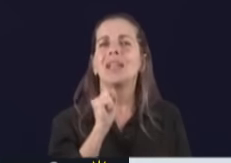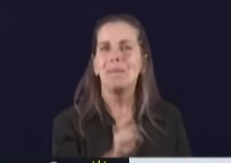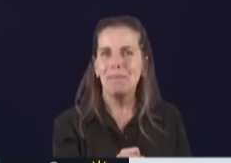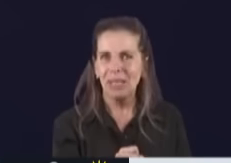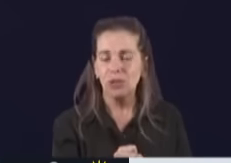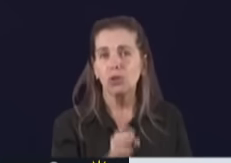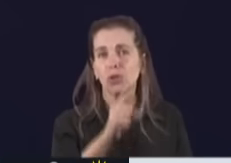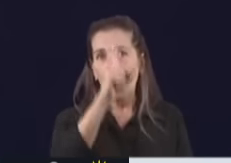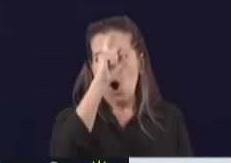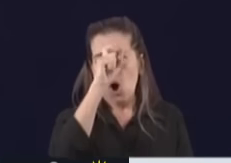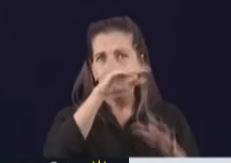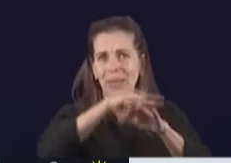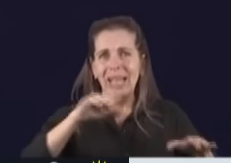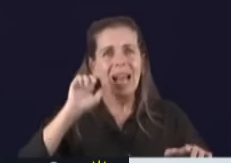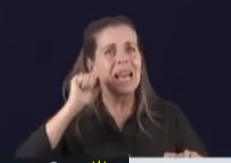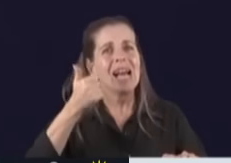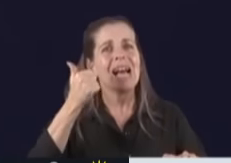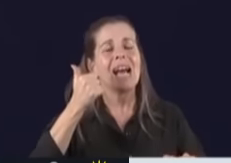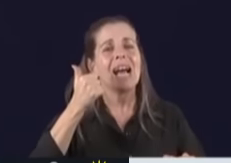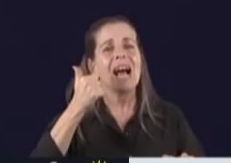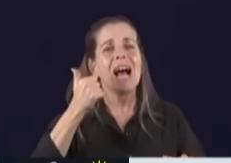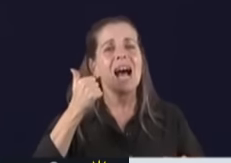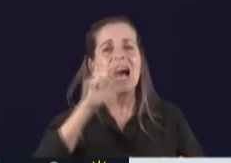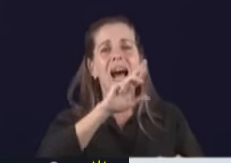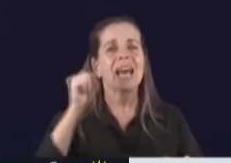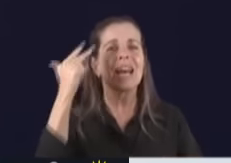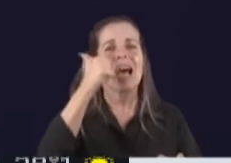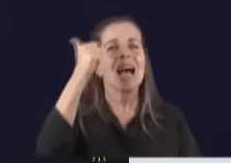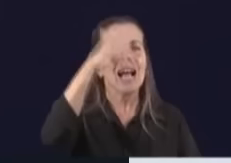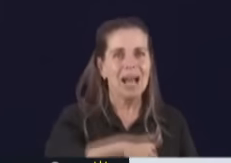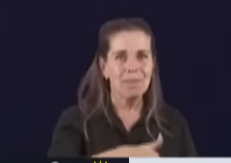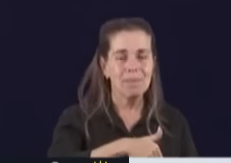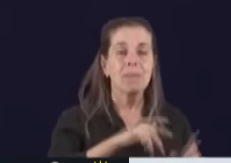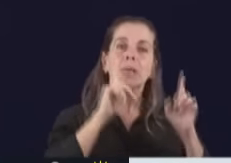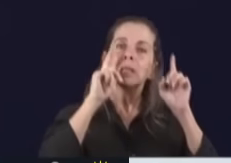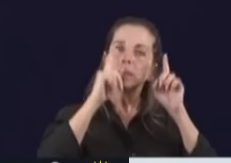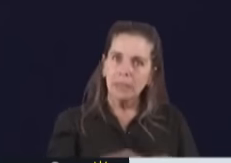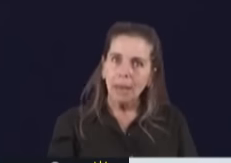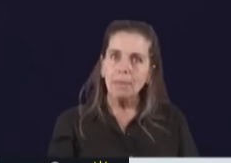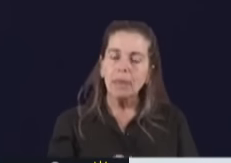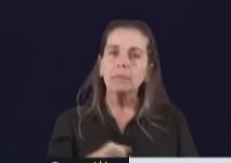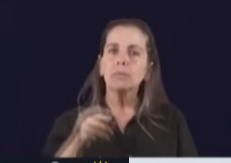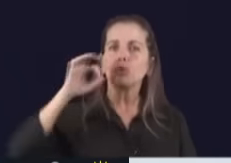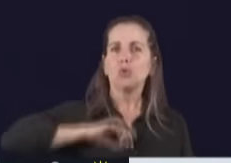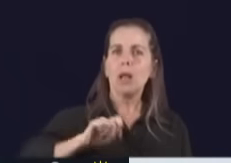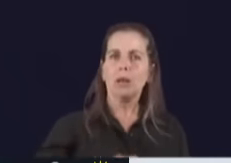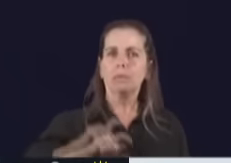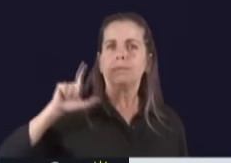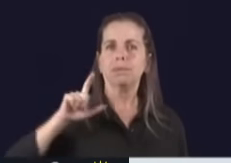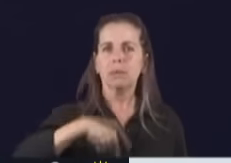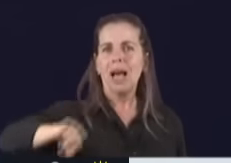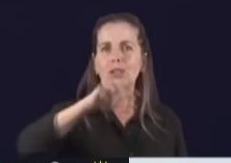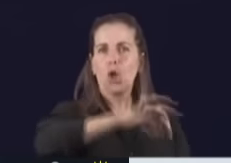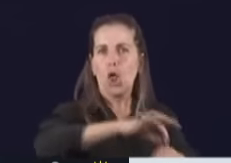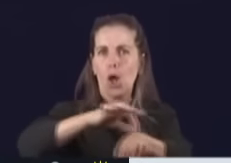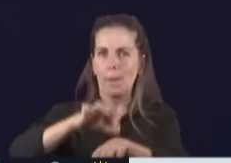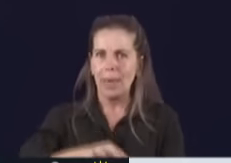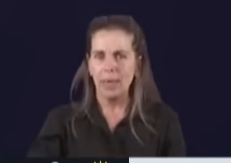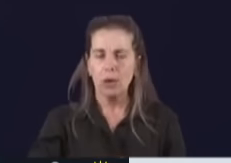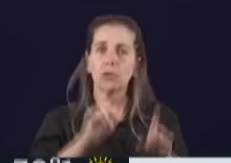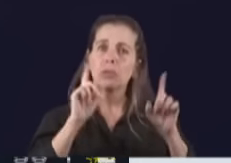Hospital Garrahan y otorgarle un aumento histórico del 61% al personal. Además, se implementó el sistema de